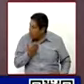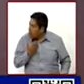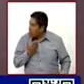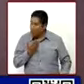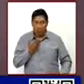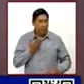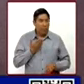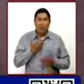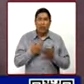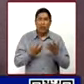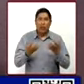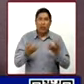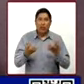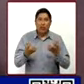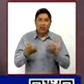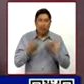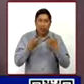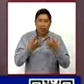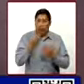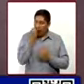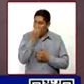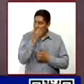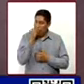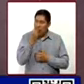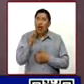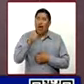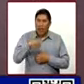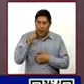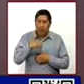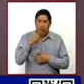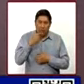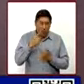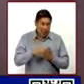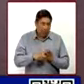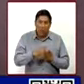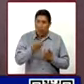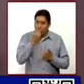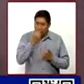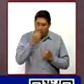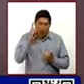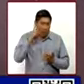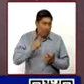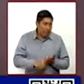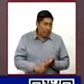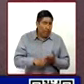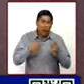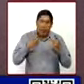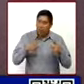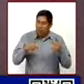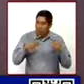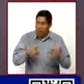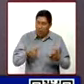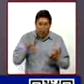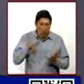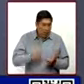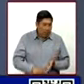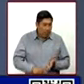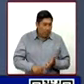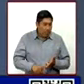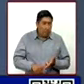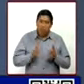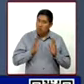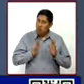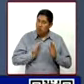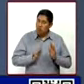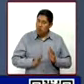llevarlo a algún lugar de de darle algunas cosas sí le dice que lo va a llevar a comer que lo va a llevar a pasear y que le va a hacer pasar el